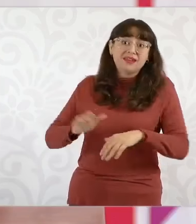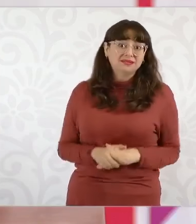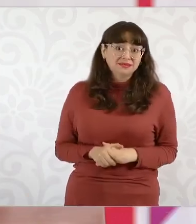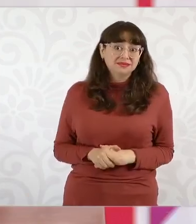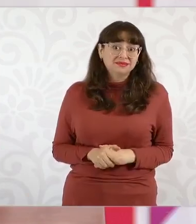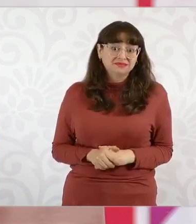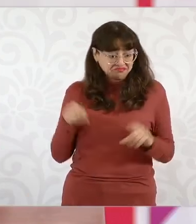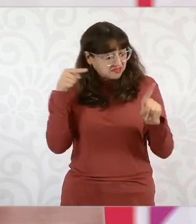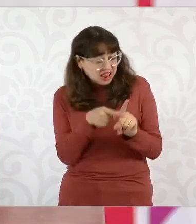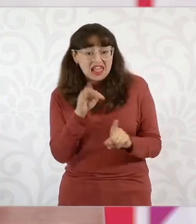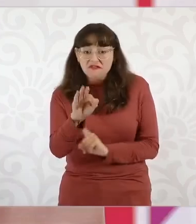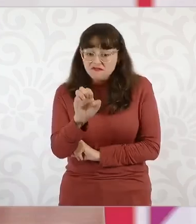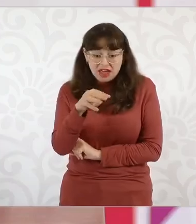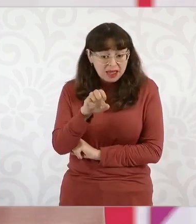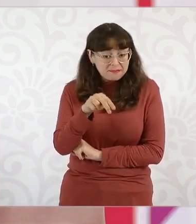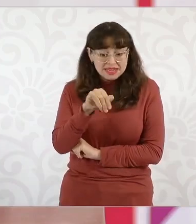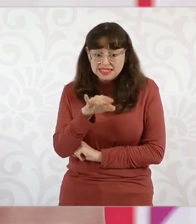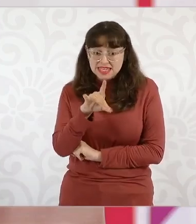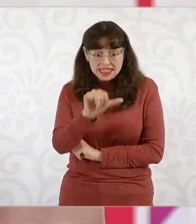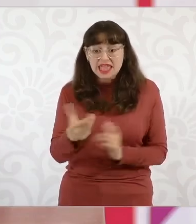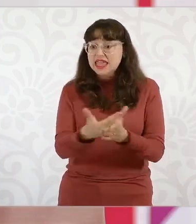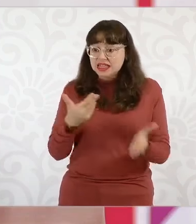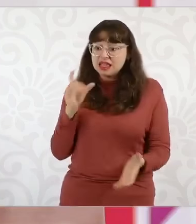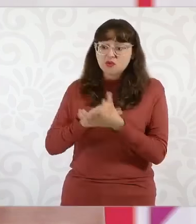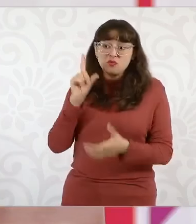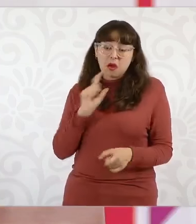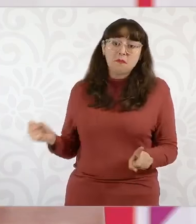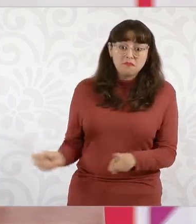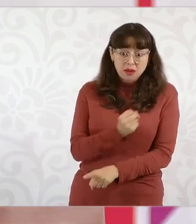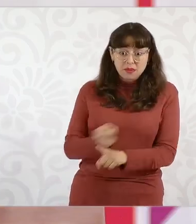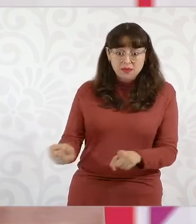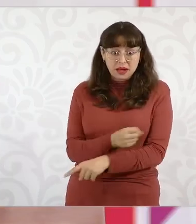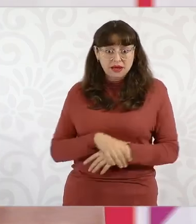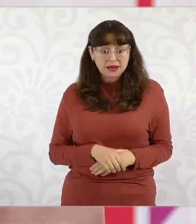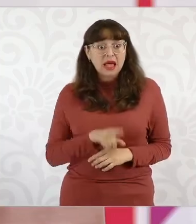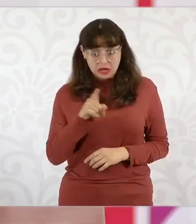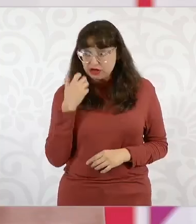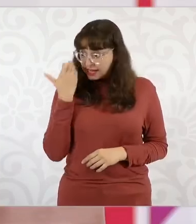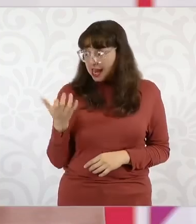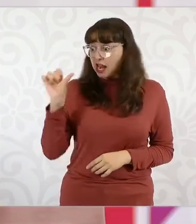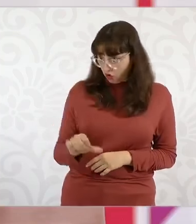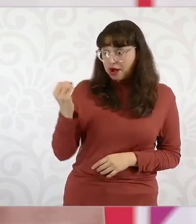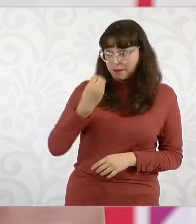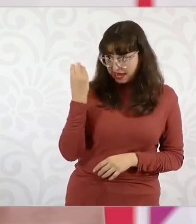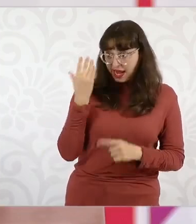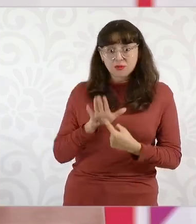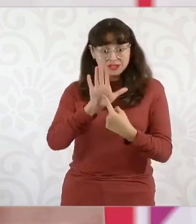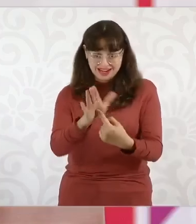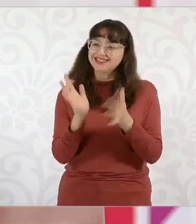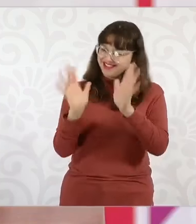que agredió varias veces a su esposa. Entonces ellos que quieren que los ponga en la mañanera, pues ya están en la